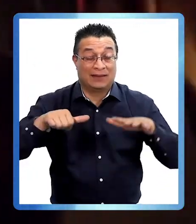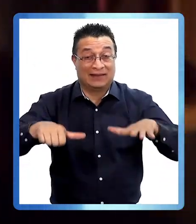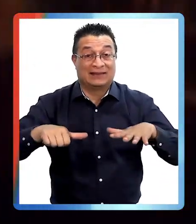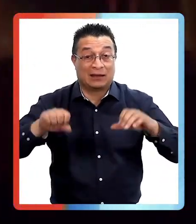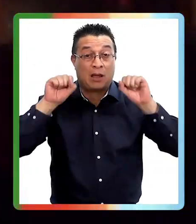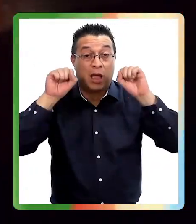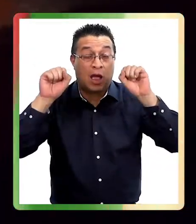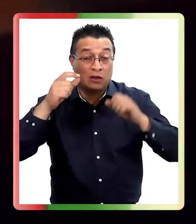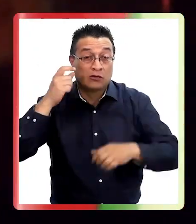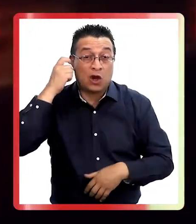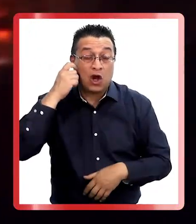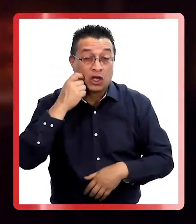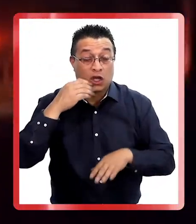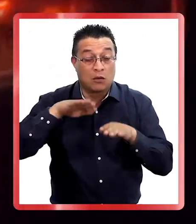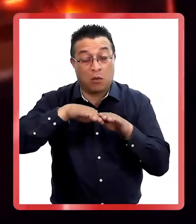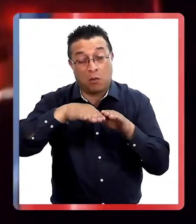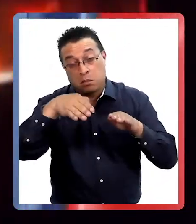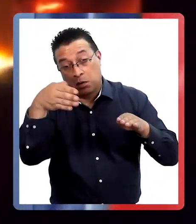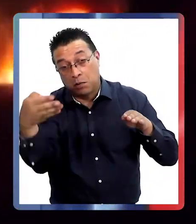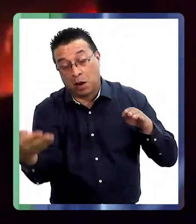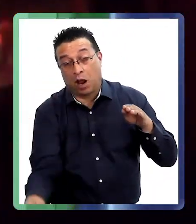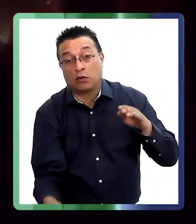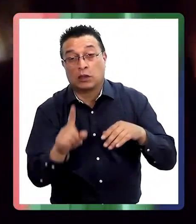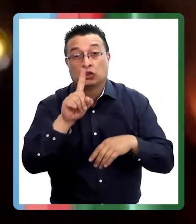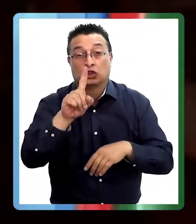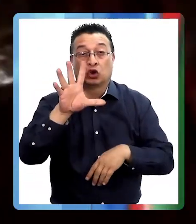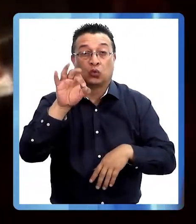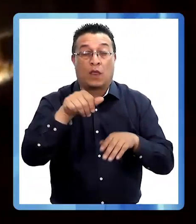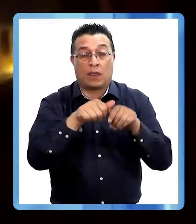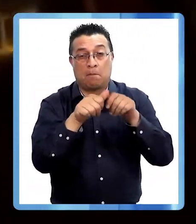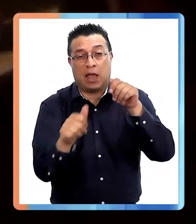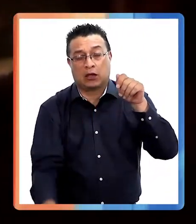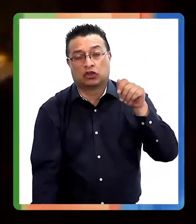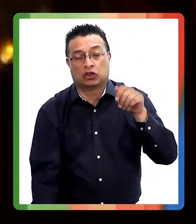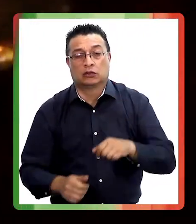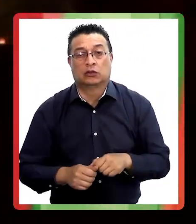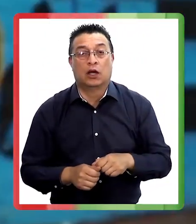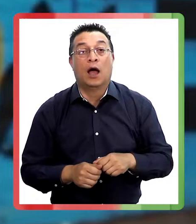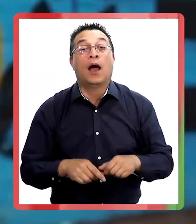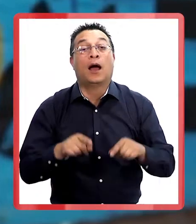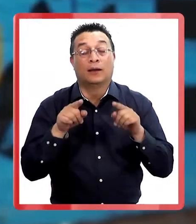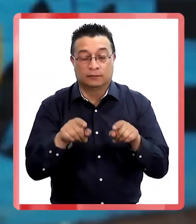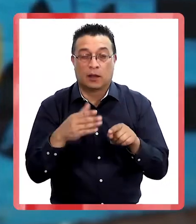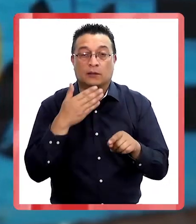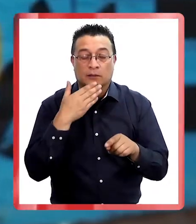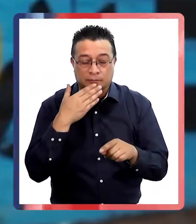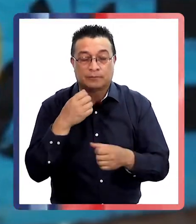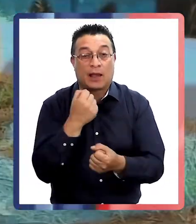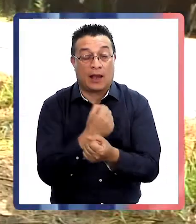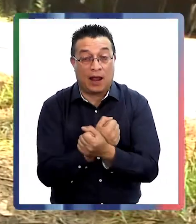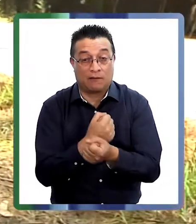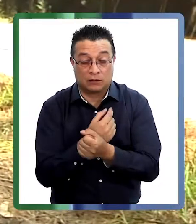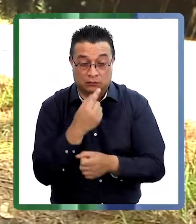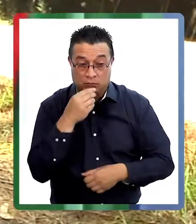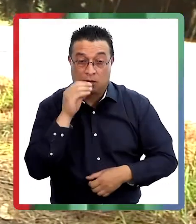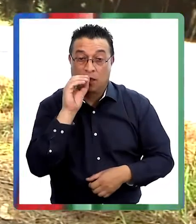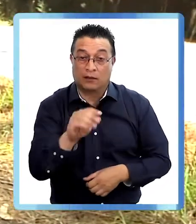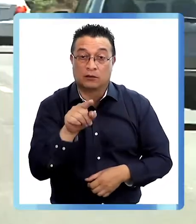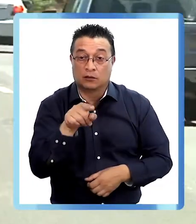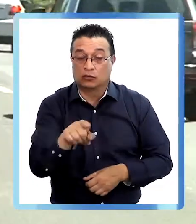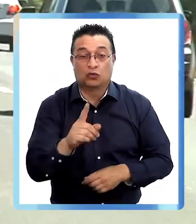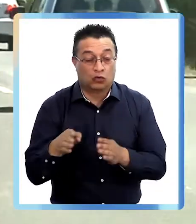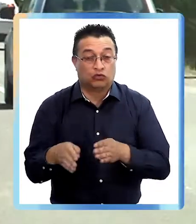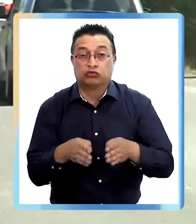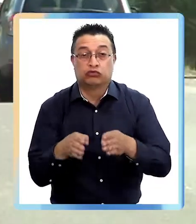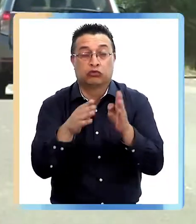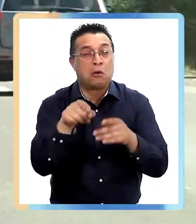16 hinchas de O'Higgins cayeron a un precipicio de 150 metros. Pese a esto, la CIAT de Carabineros considera que no es